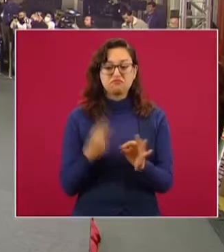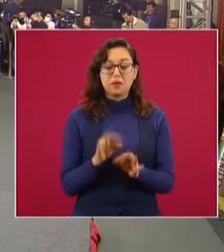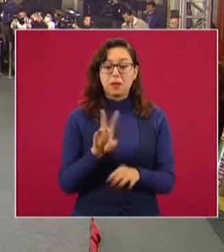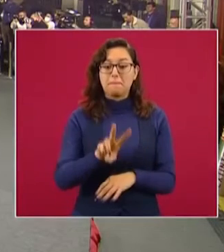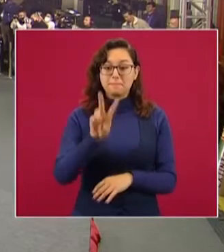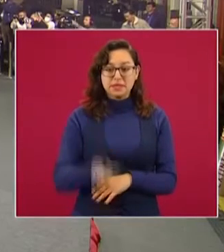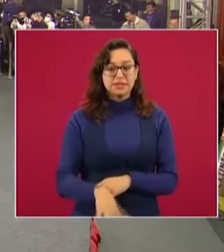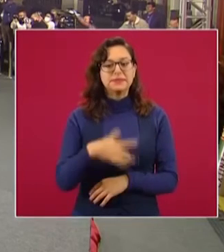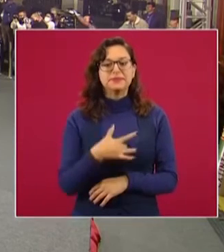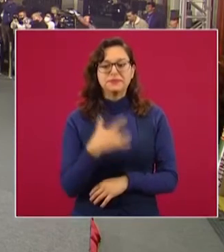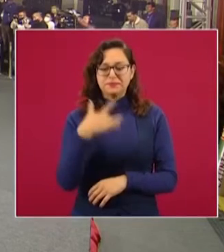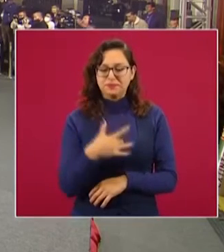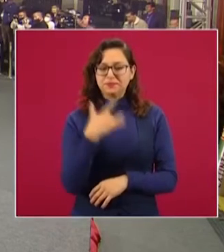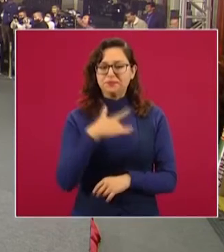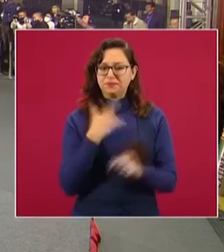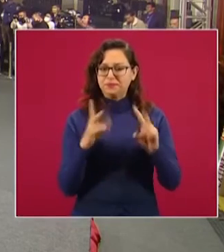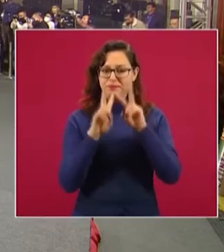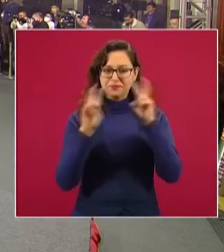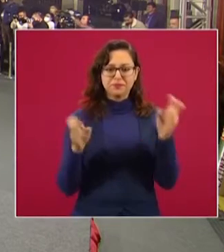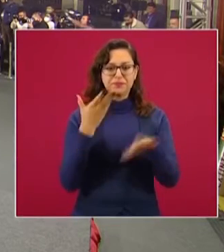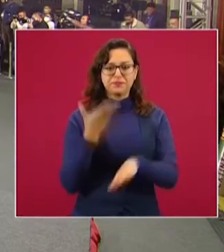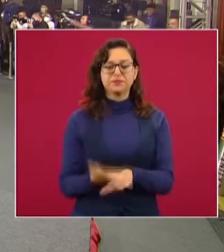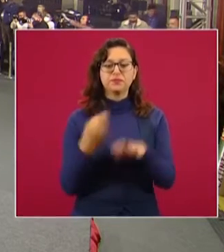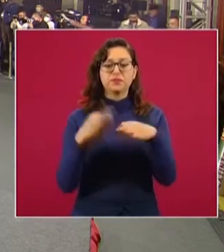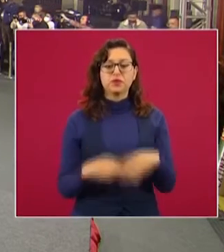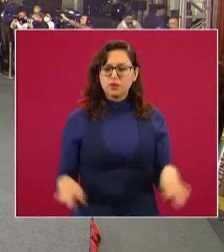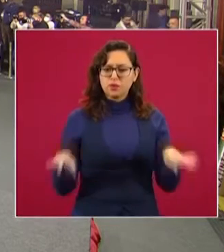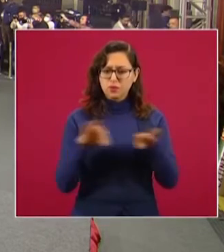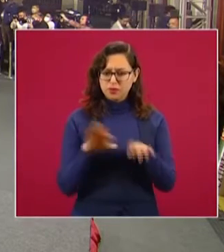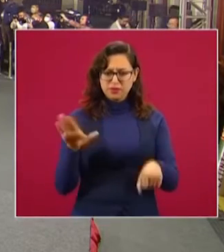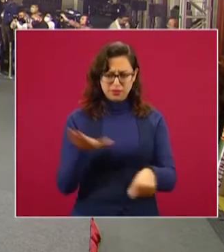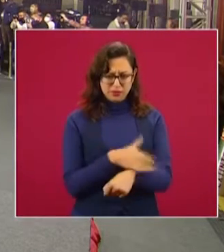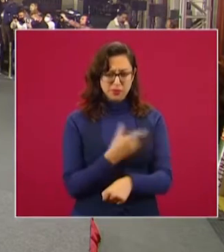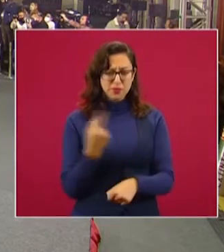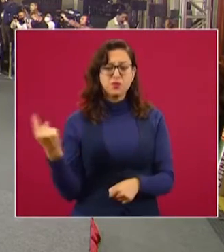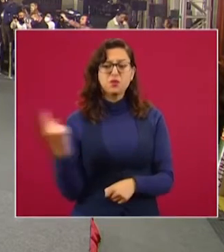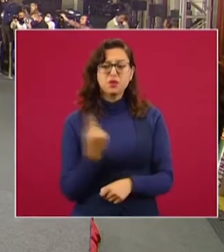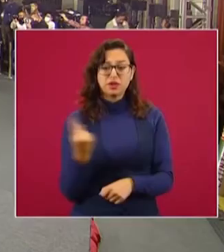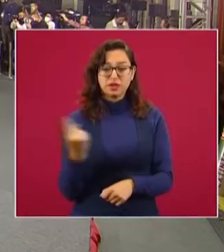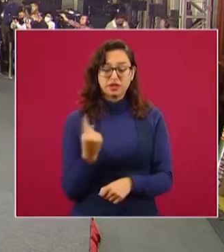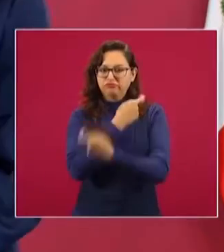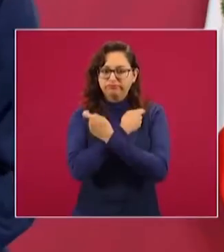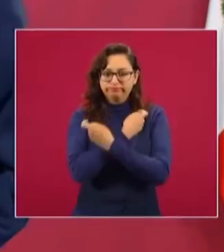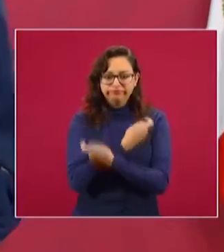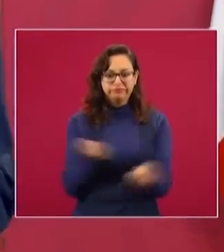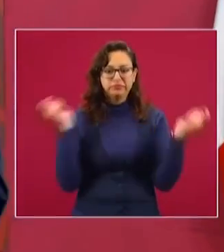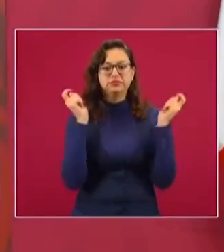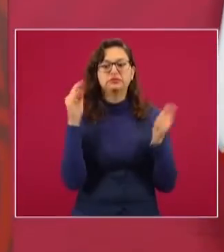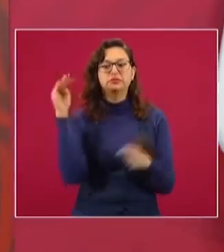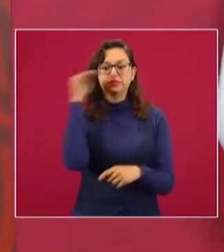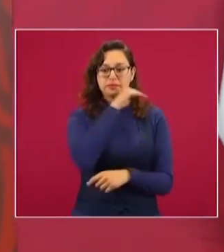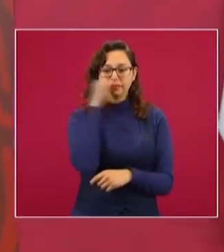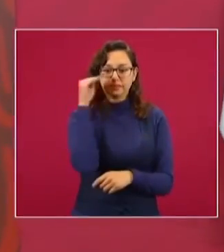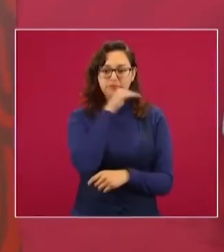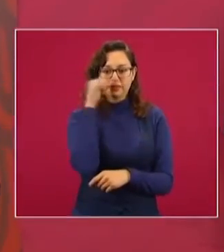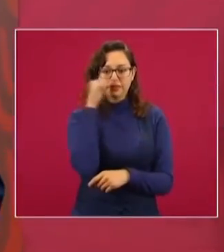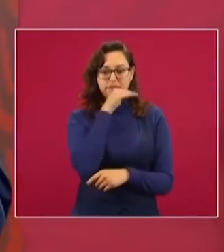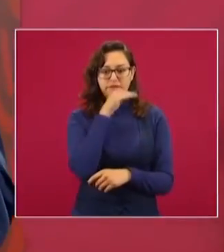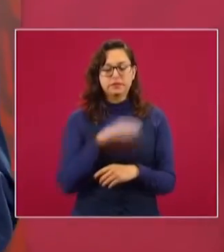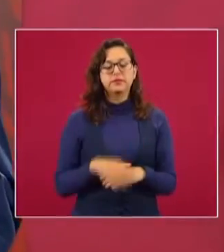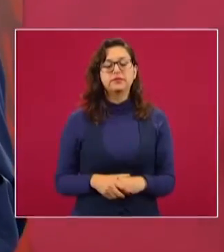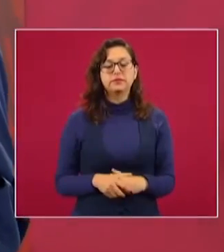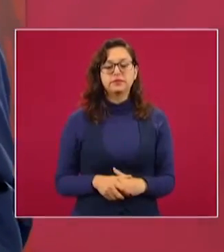aunque al menos una decena de laboratorios en el mundo realizan pruebas clínicas de fase avanzada aún no existe una vacuna